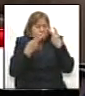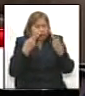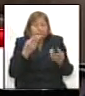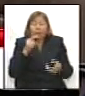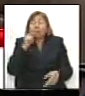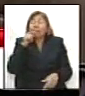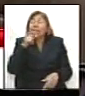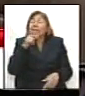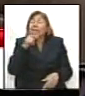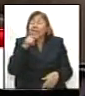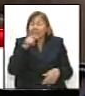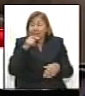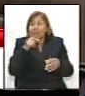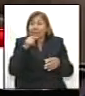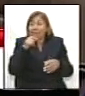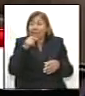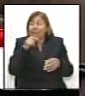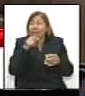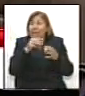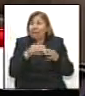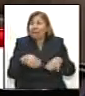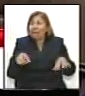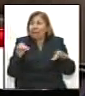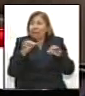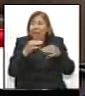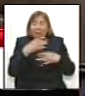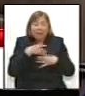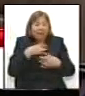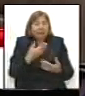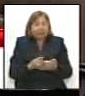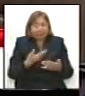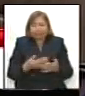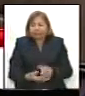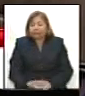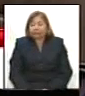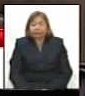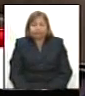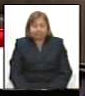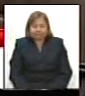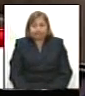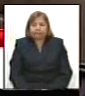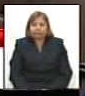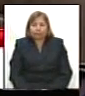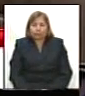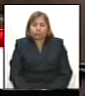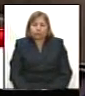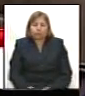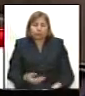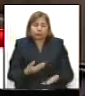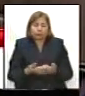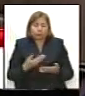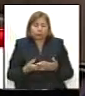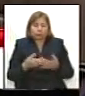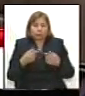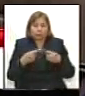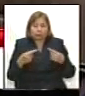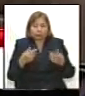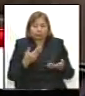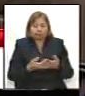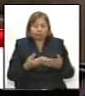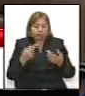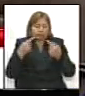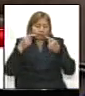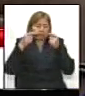Ahí la importancia de esta iniciativa legislativa. Por lo tanto, la Comisión de Comercio Exterior y Turismo,